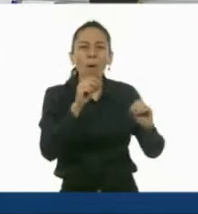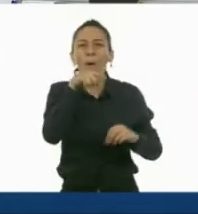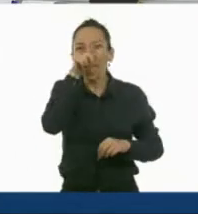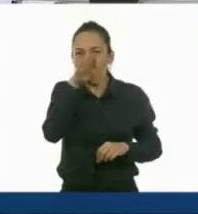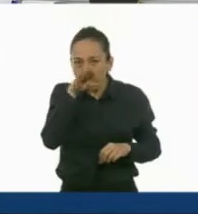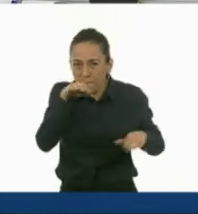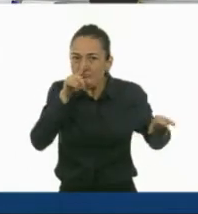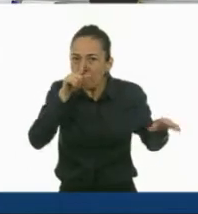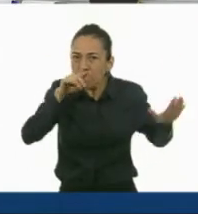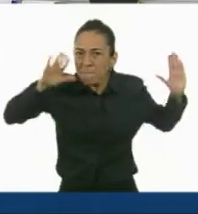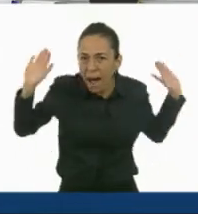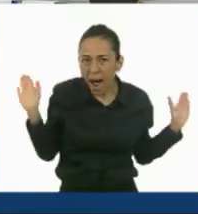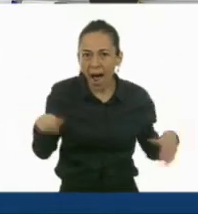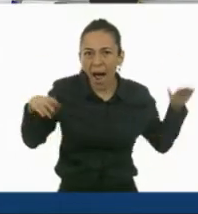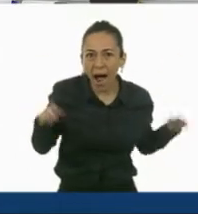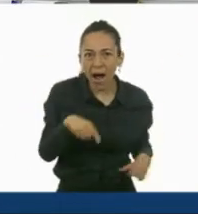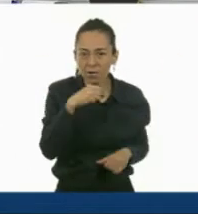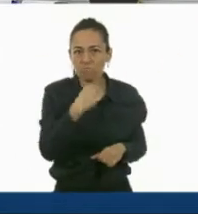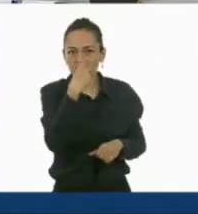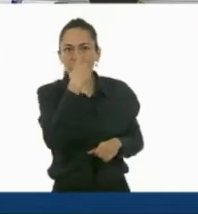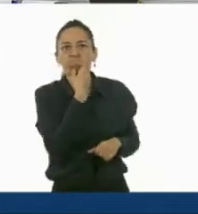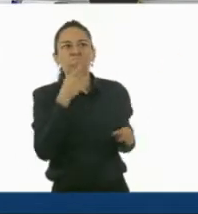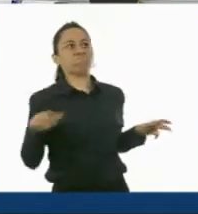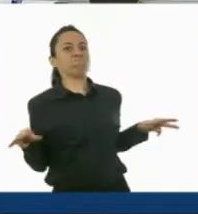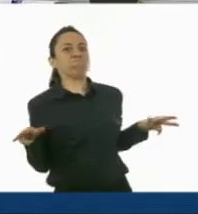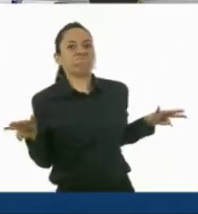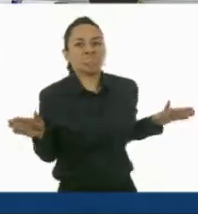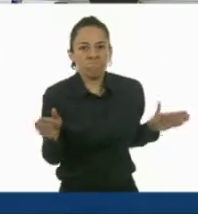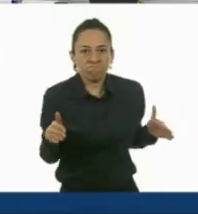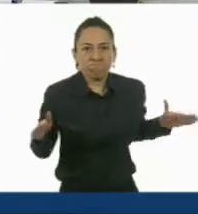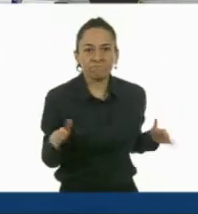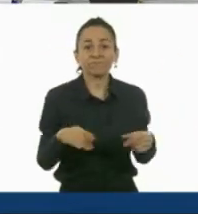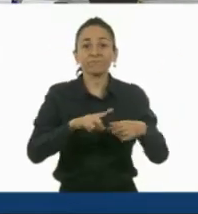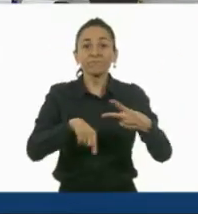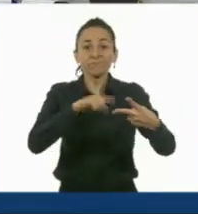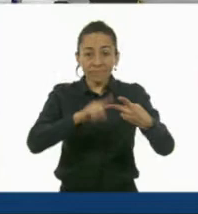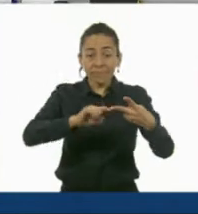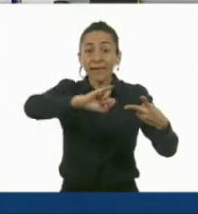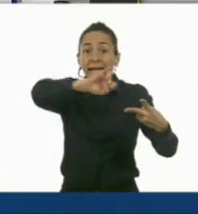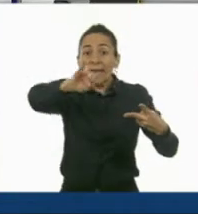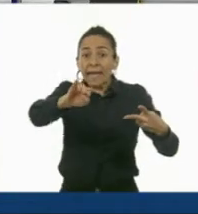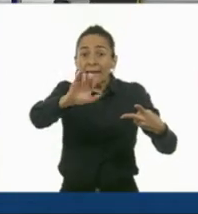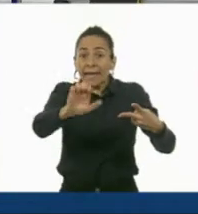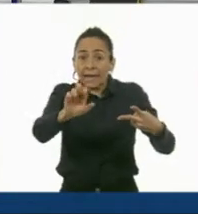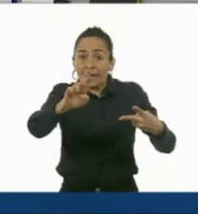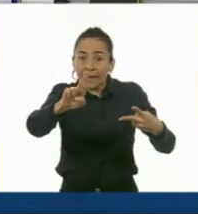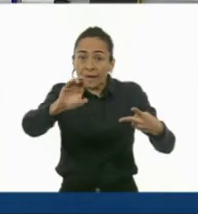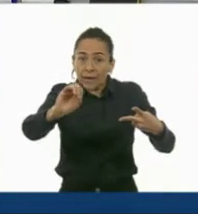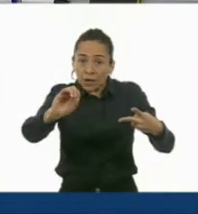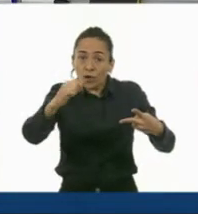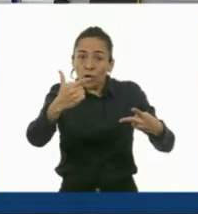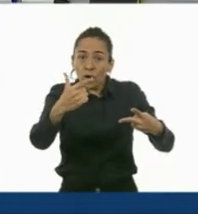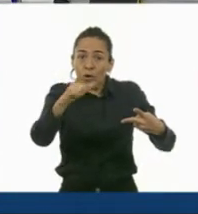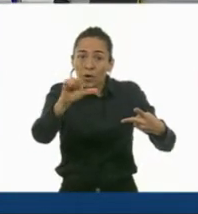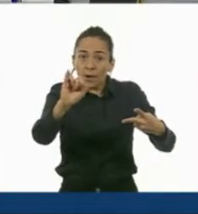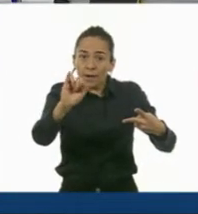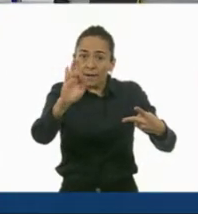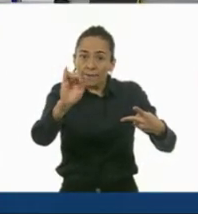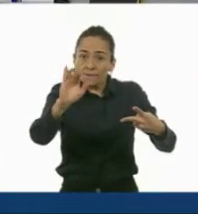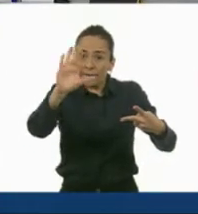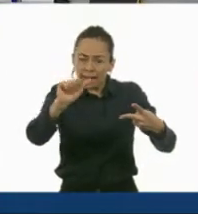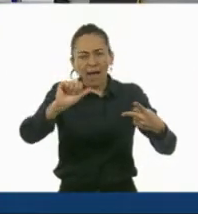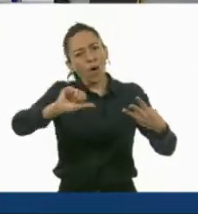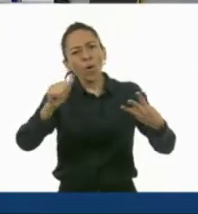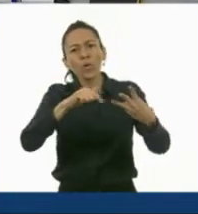halcón. Y ese tipo de escritura se llamó jeroglífica. Después vimos también que en Fenicia